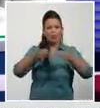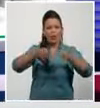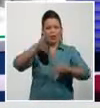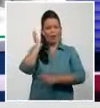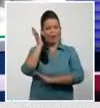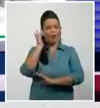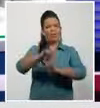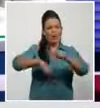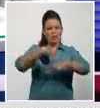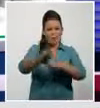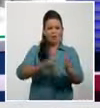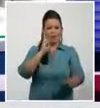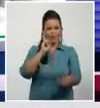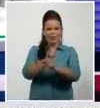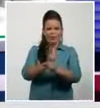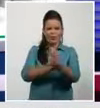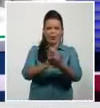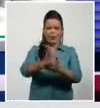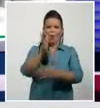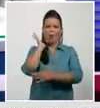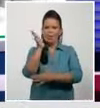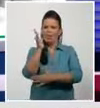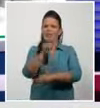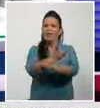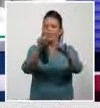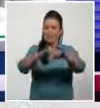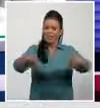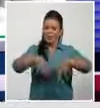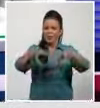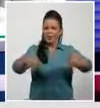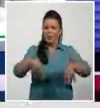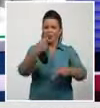mañana para seguirle contando lo que hace Cuba por la salud de su población. Muy buenos días.